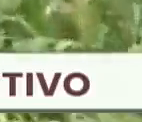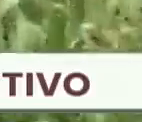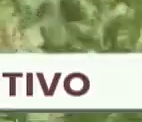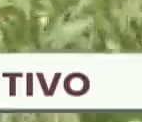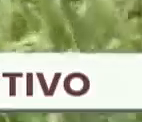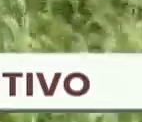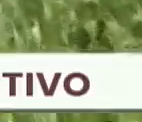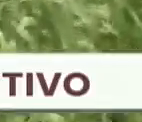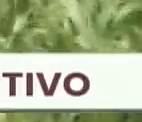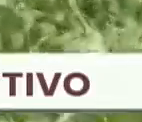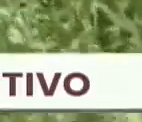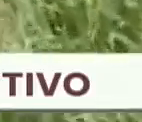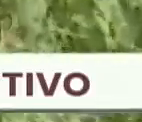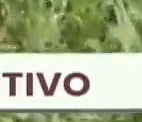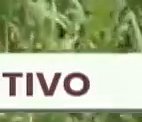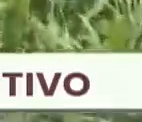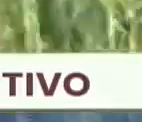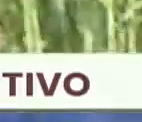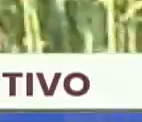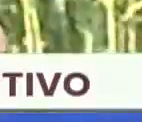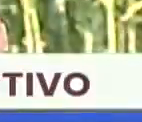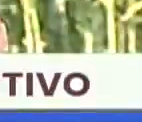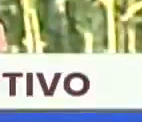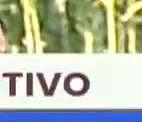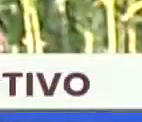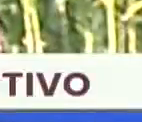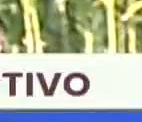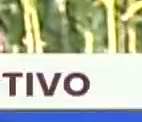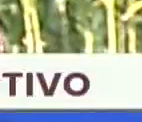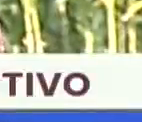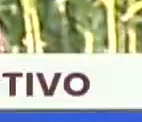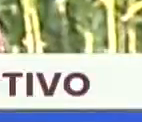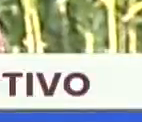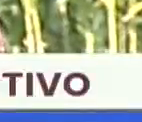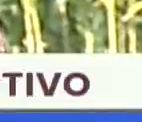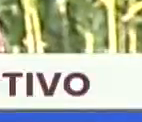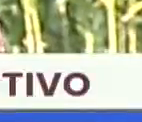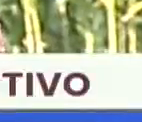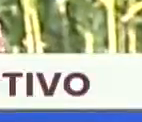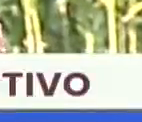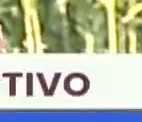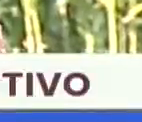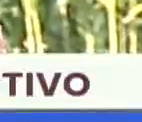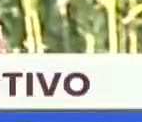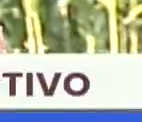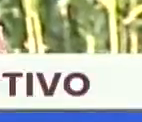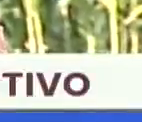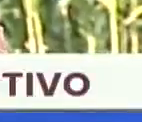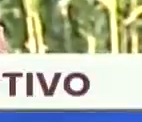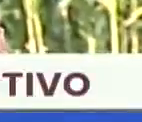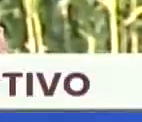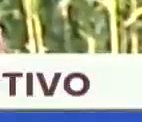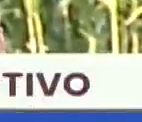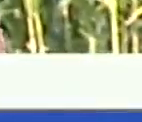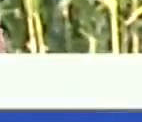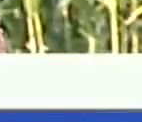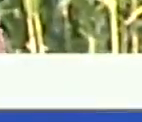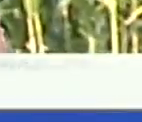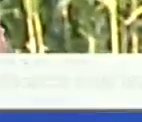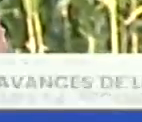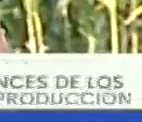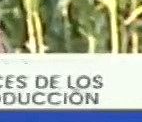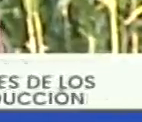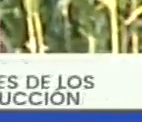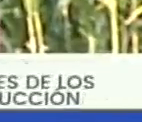Excelente, Luis Lozada el Cubirito. ¿Ah? Tremendo canto, qué hermosa